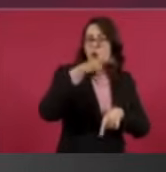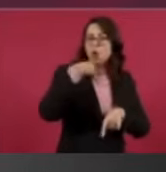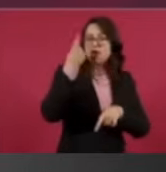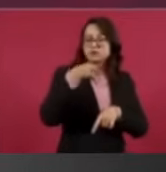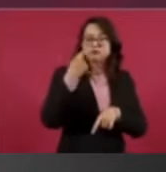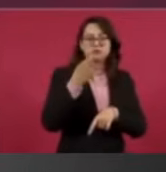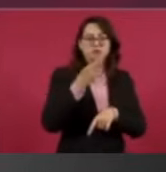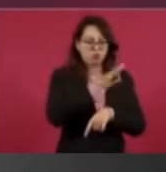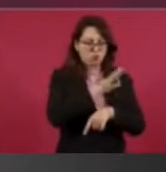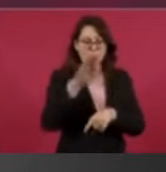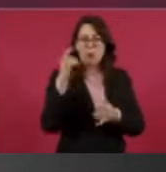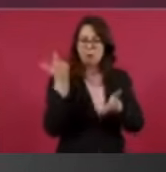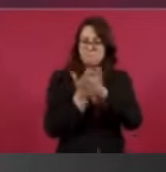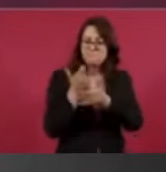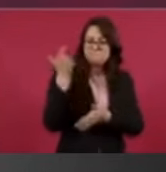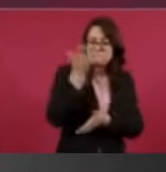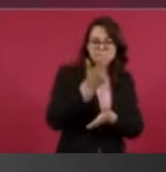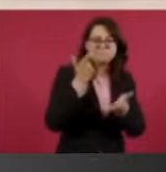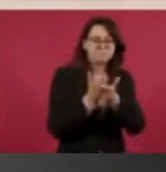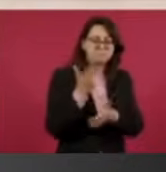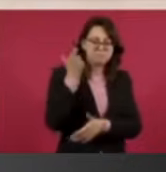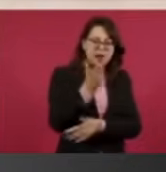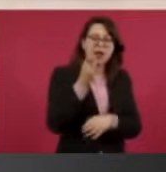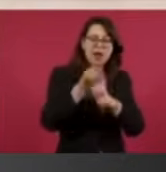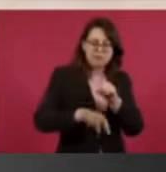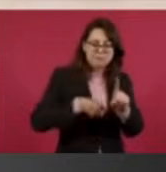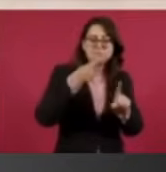porque sería extra,